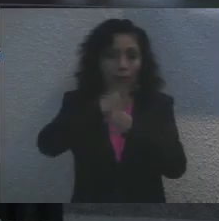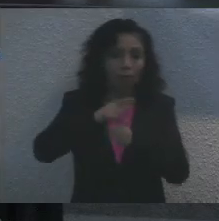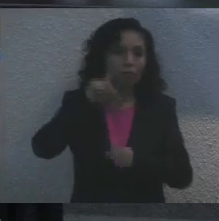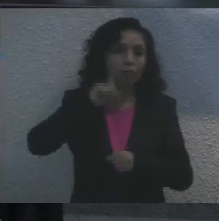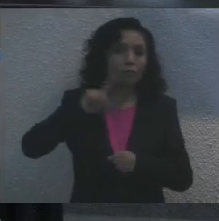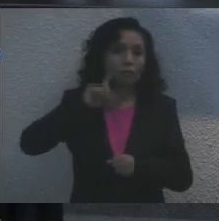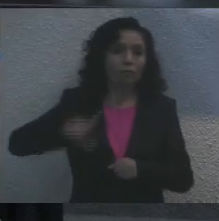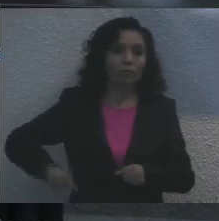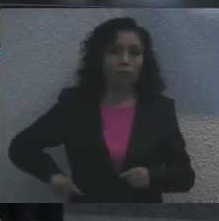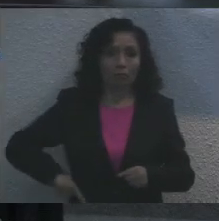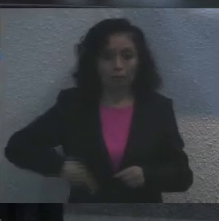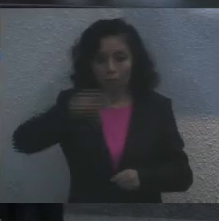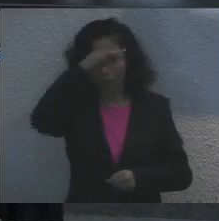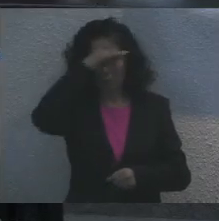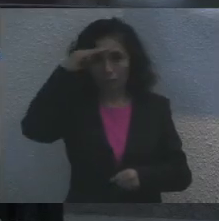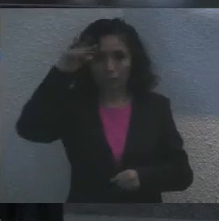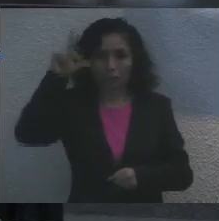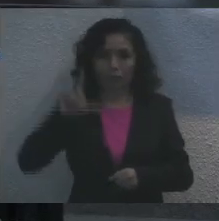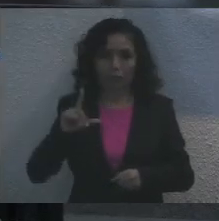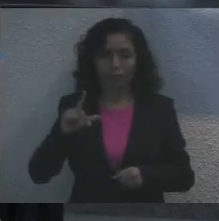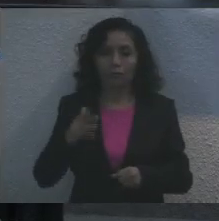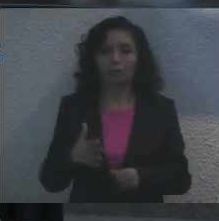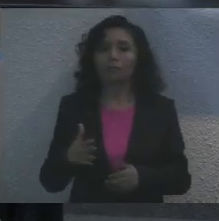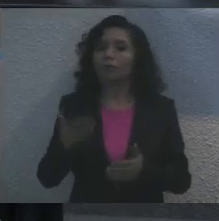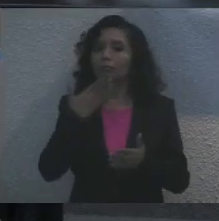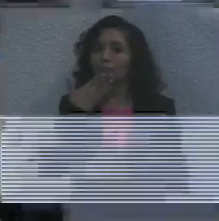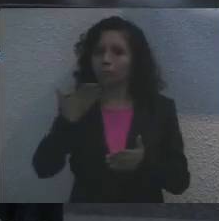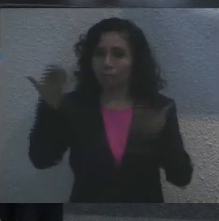gobernadora, Mara Lezama. Bienvenida, gobernadora.